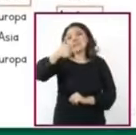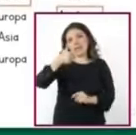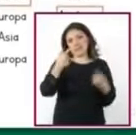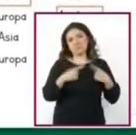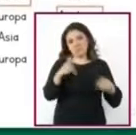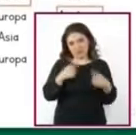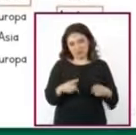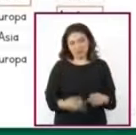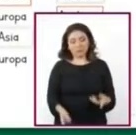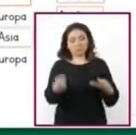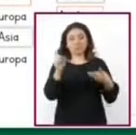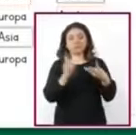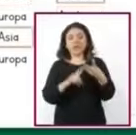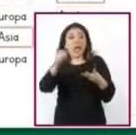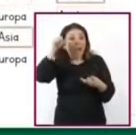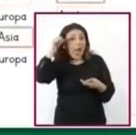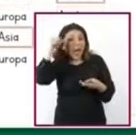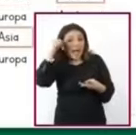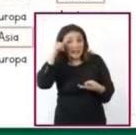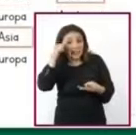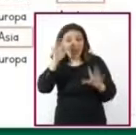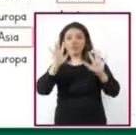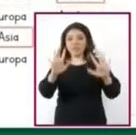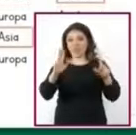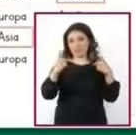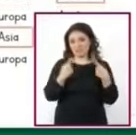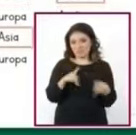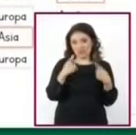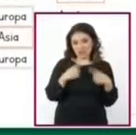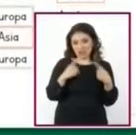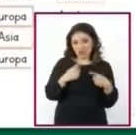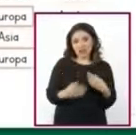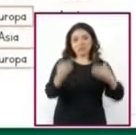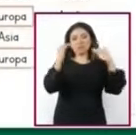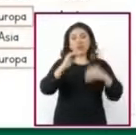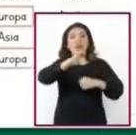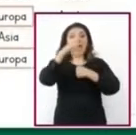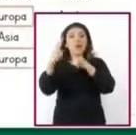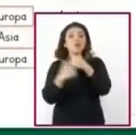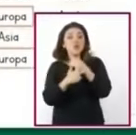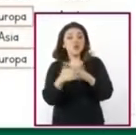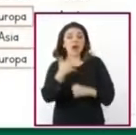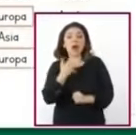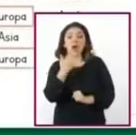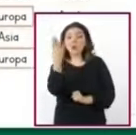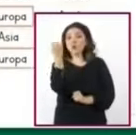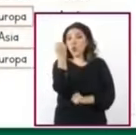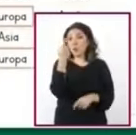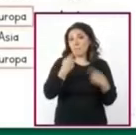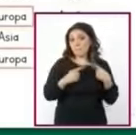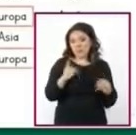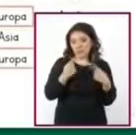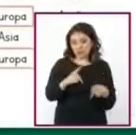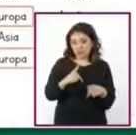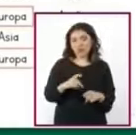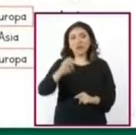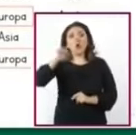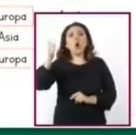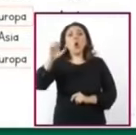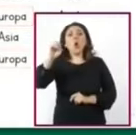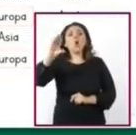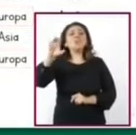6 personas. De Asia son 10 personas. De Europa son 9